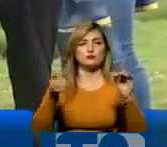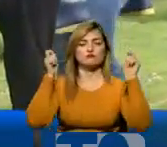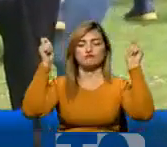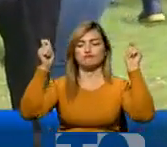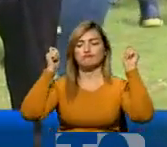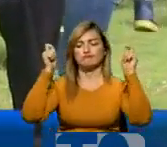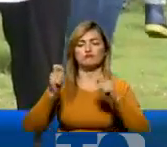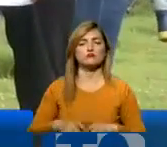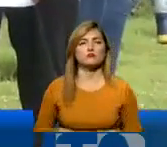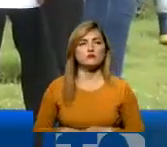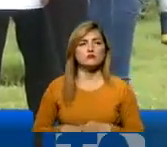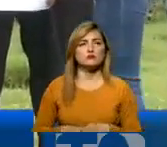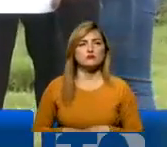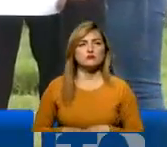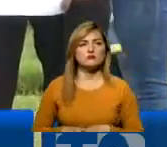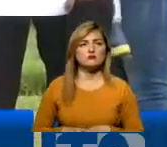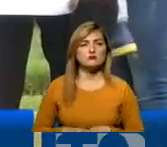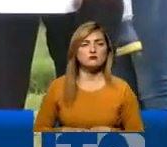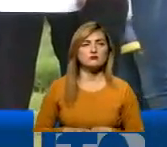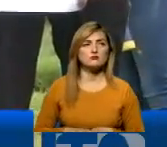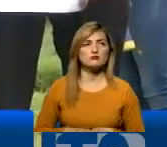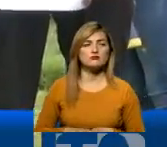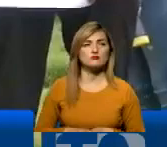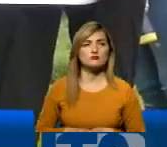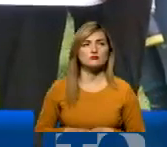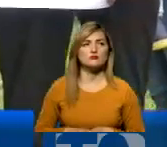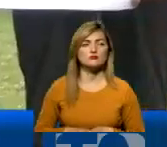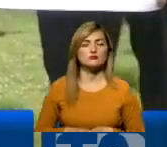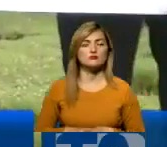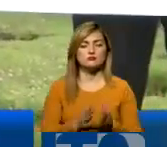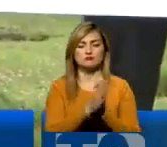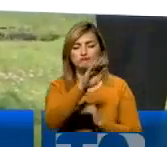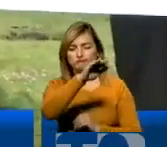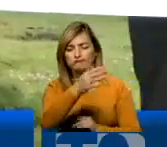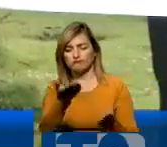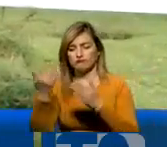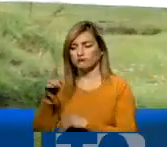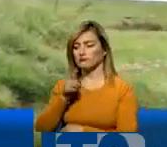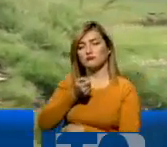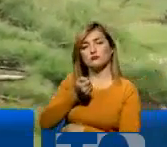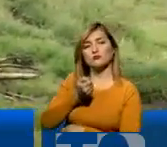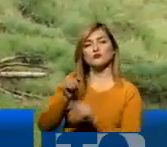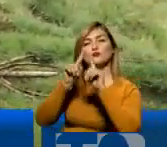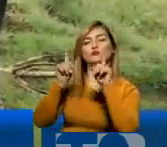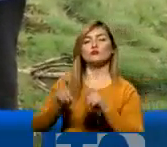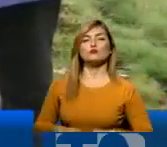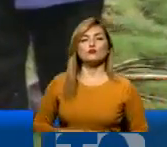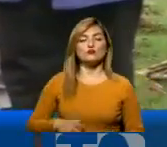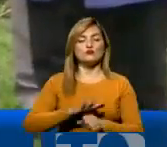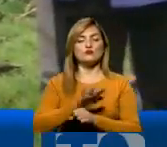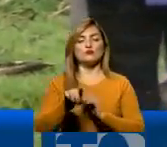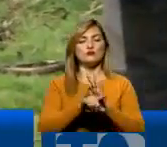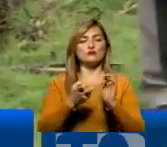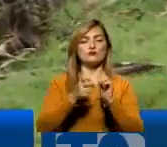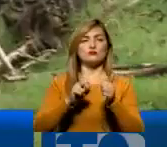ellos están pidiendo. Voy a pedirle que se venga por este ladito, por favor, para que nos comente cómo les está afectando este